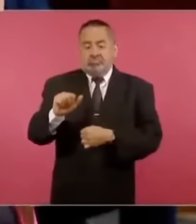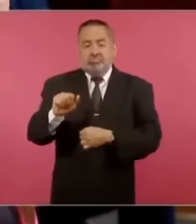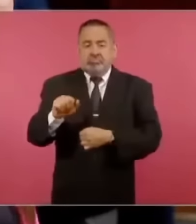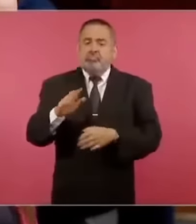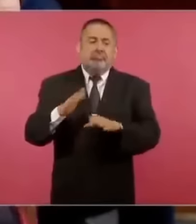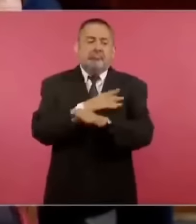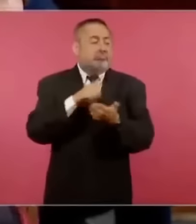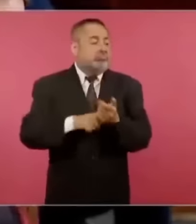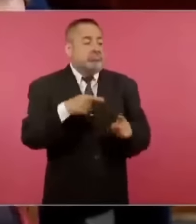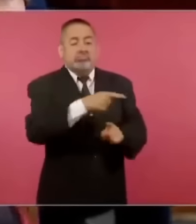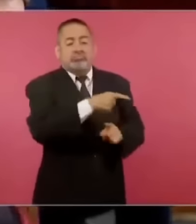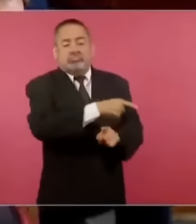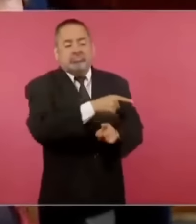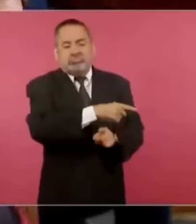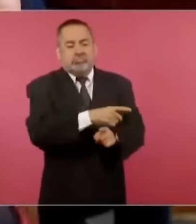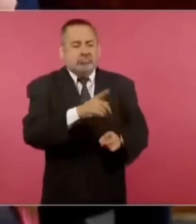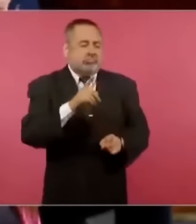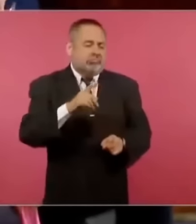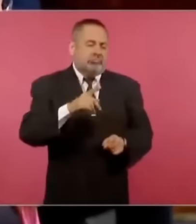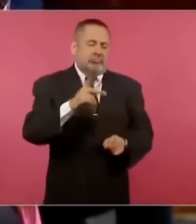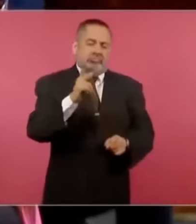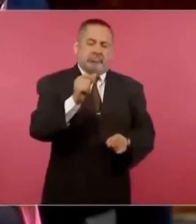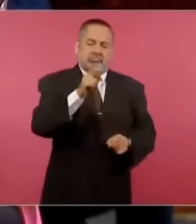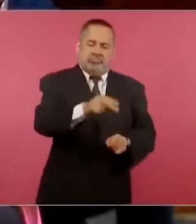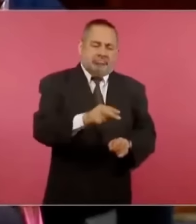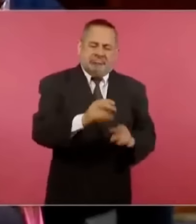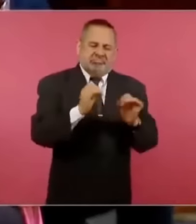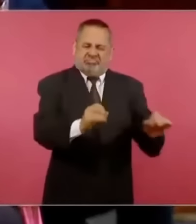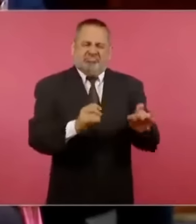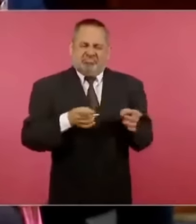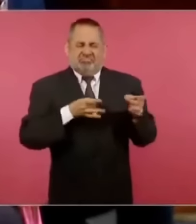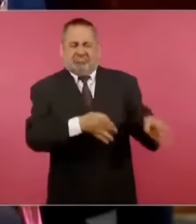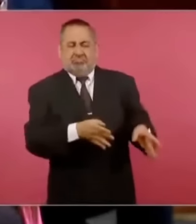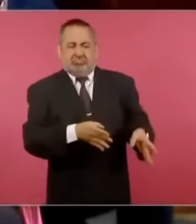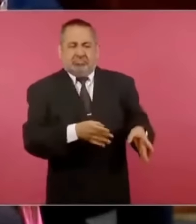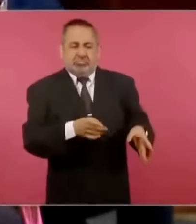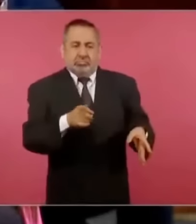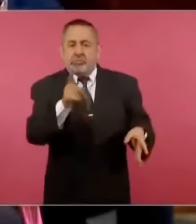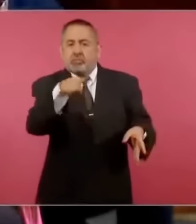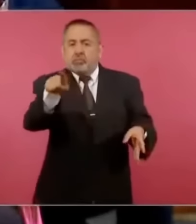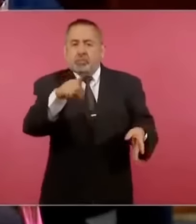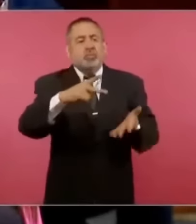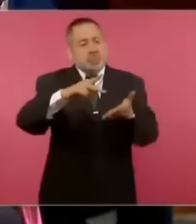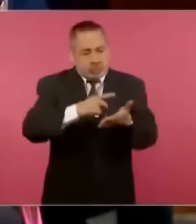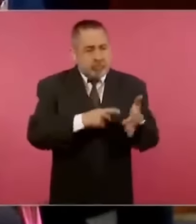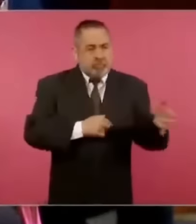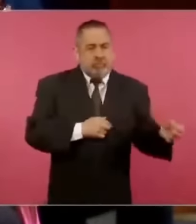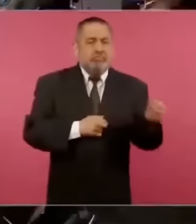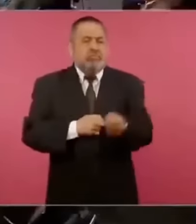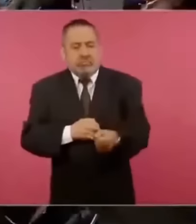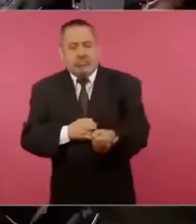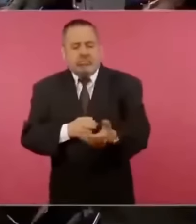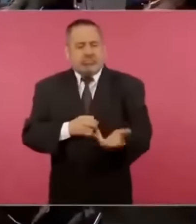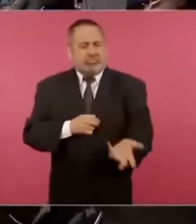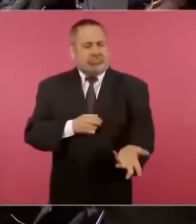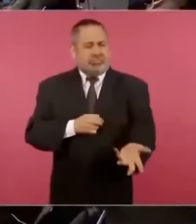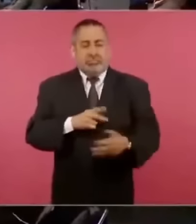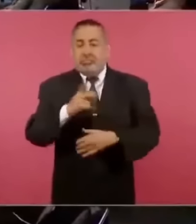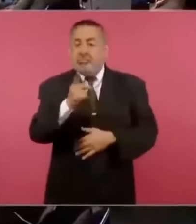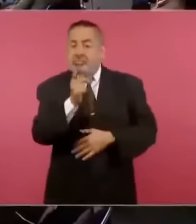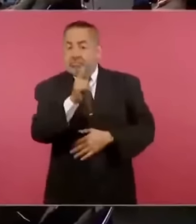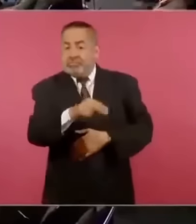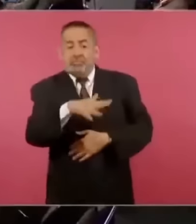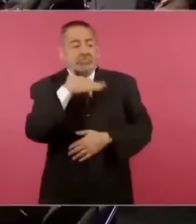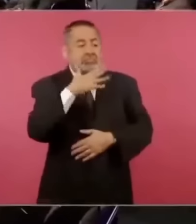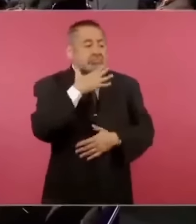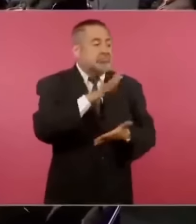de los más corruptos y el PAN ahorita es cero en Sonora, que se ha tenido que aliar a todo mundo para poder